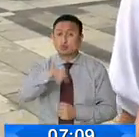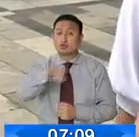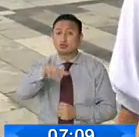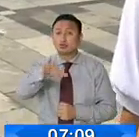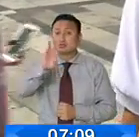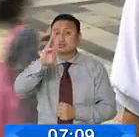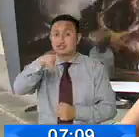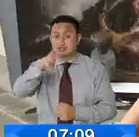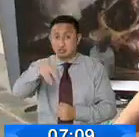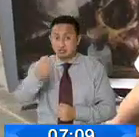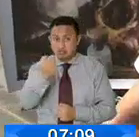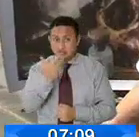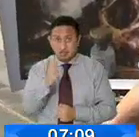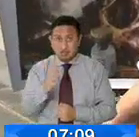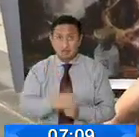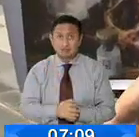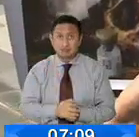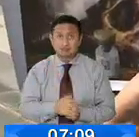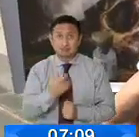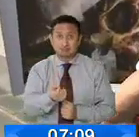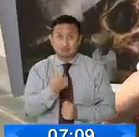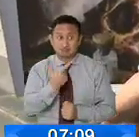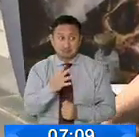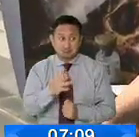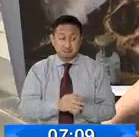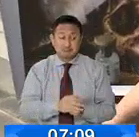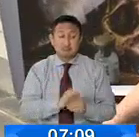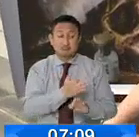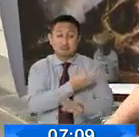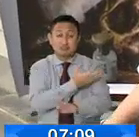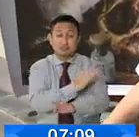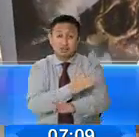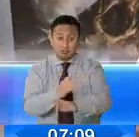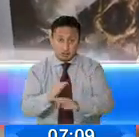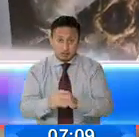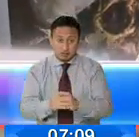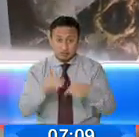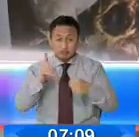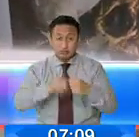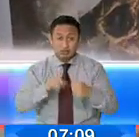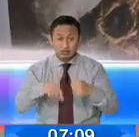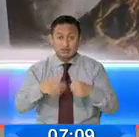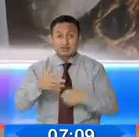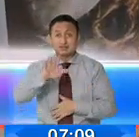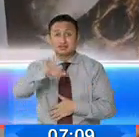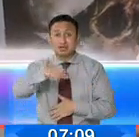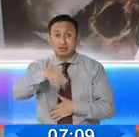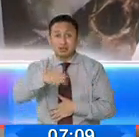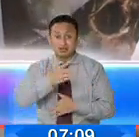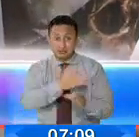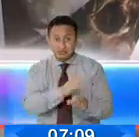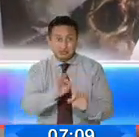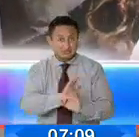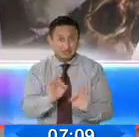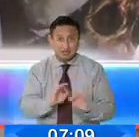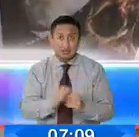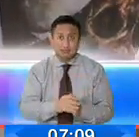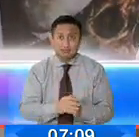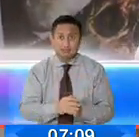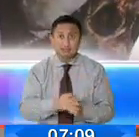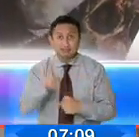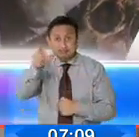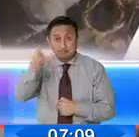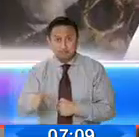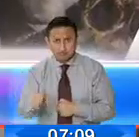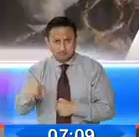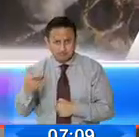medicamentos, no es justo. No tenemos medicamentos, nuestro tratamiento es la inmunoglobulina. En Quito llevamos 5 meses sin el tratamiento. Tenemos los pacientes que